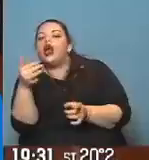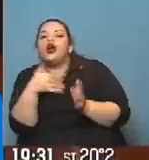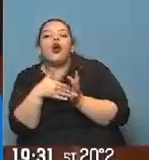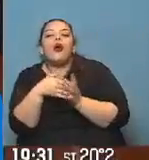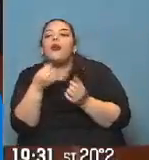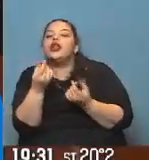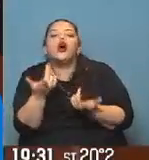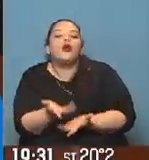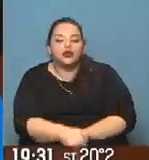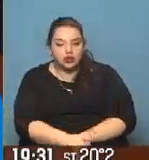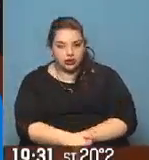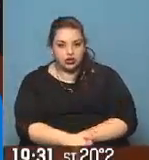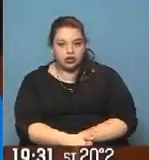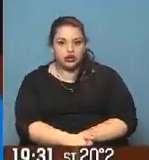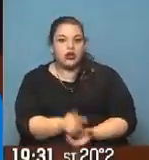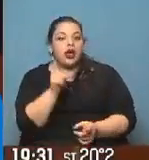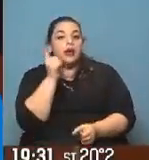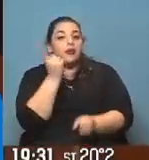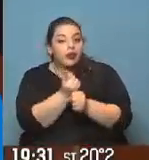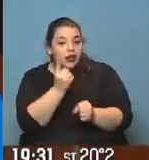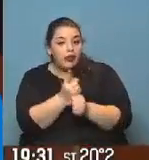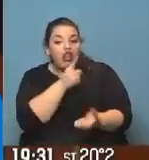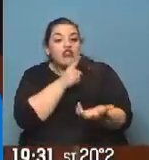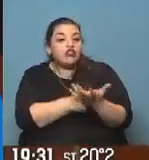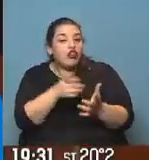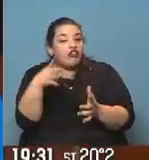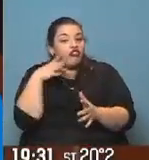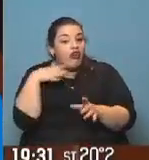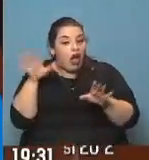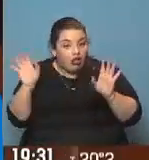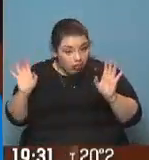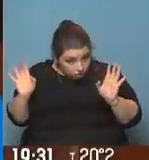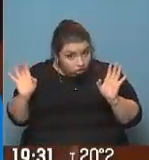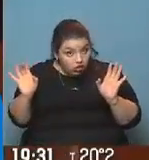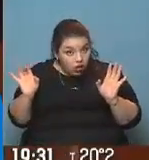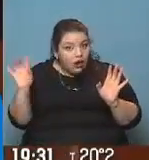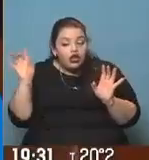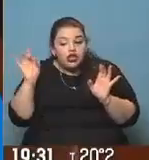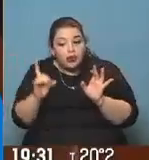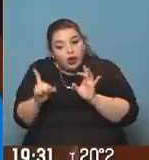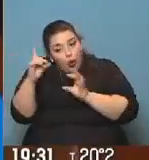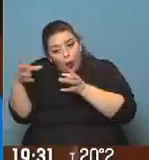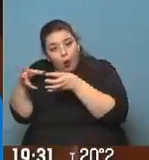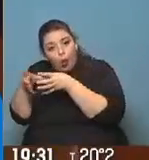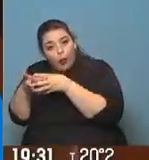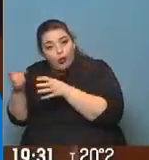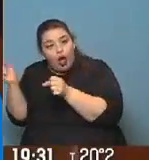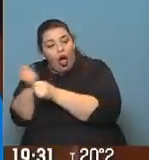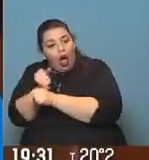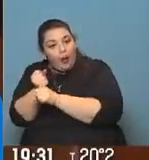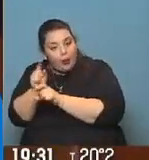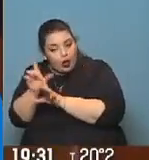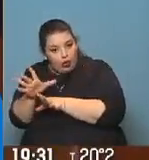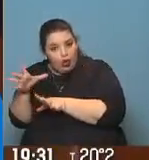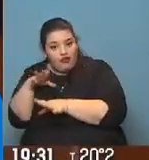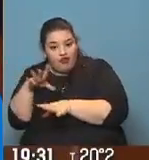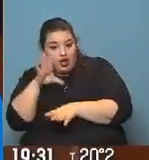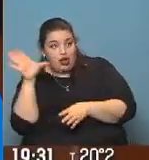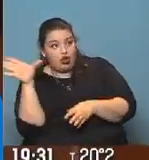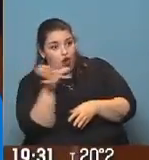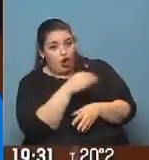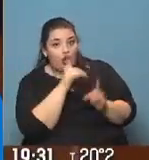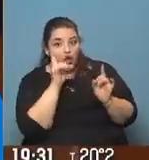ver, primero el fallo no está firme, es el fallo de una sala, no necesariamente va a adoptarlo la mayoría de